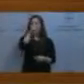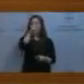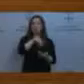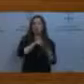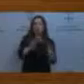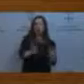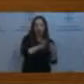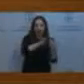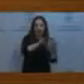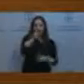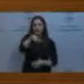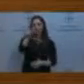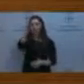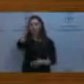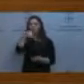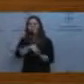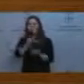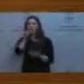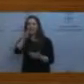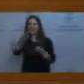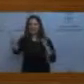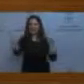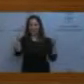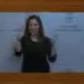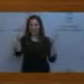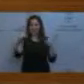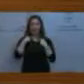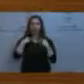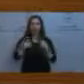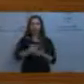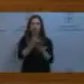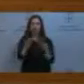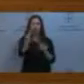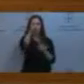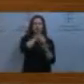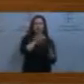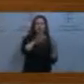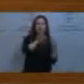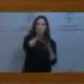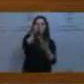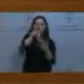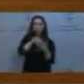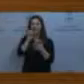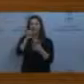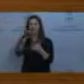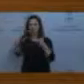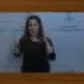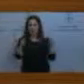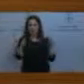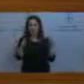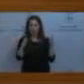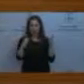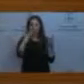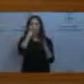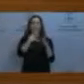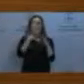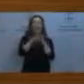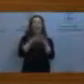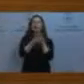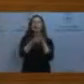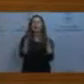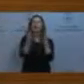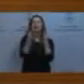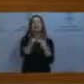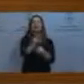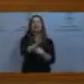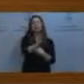y el año 2013. Señorías, 2008-2013. ¿De qué cuento estamos hablando? Del suyo, del